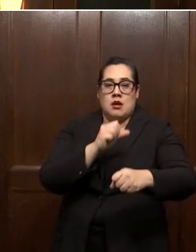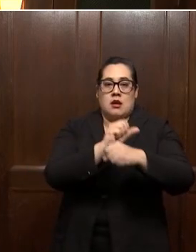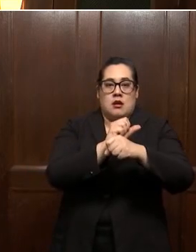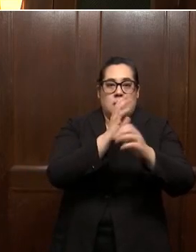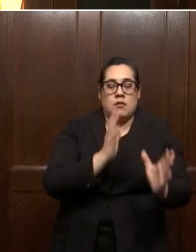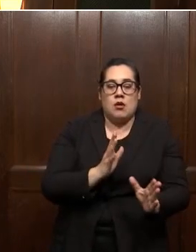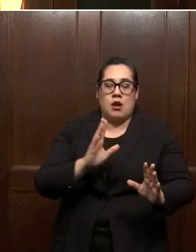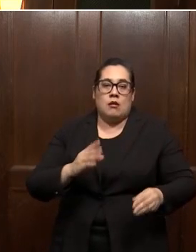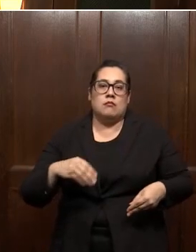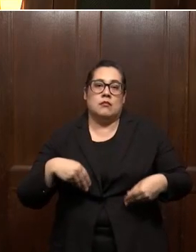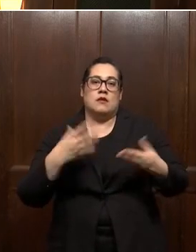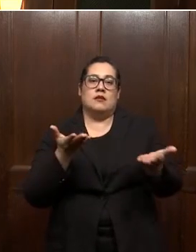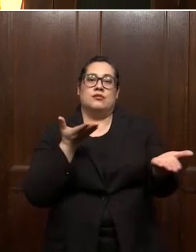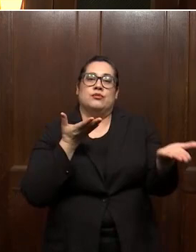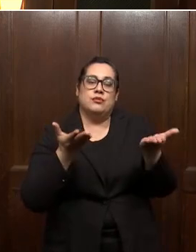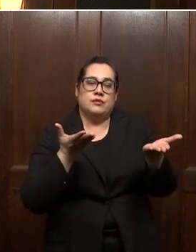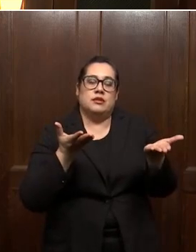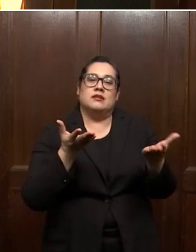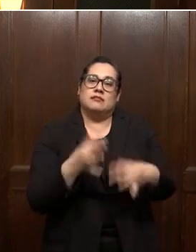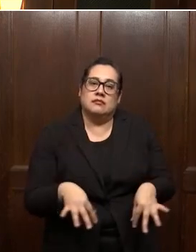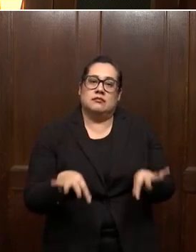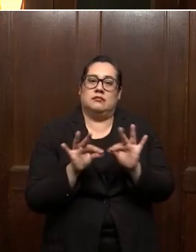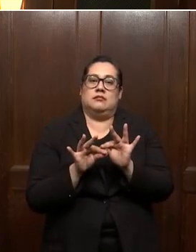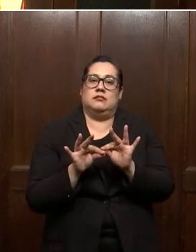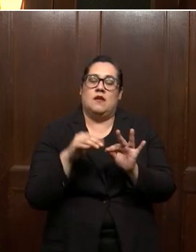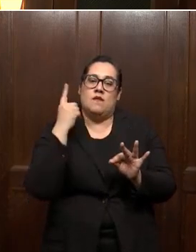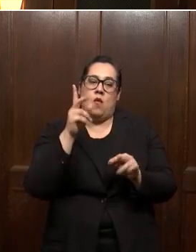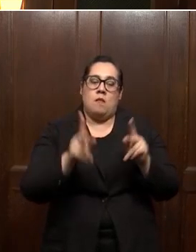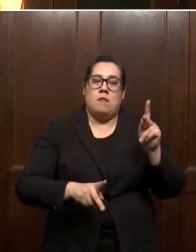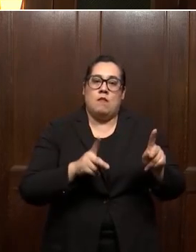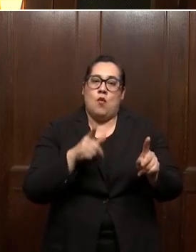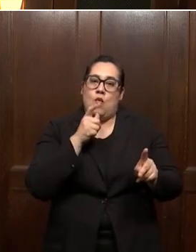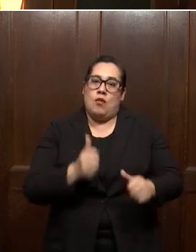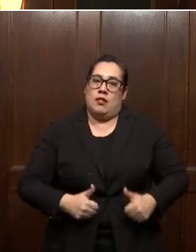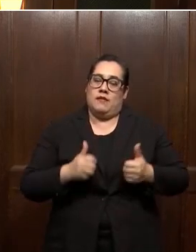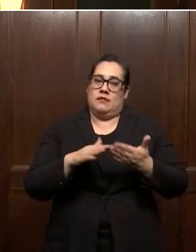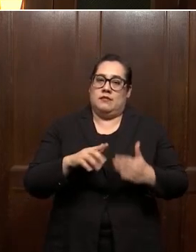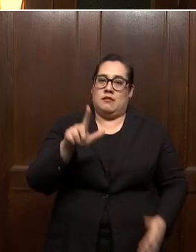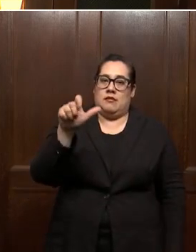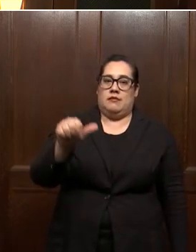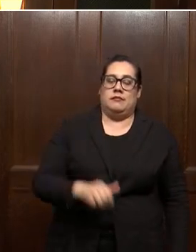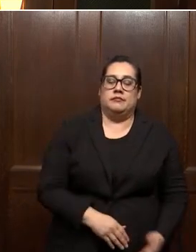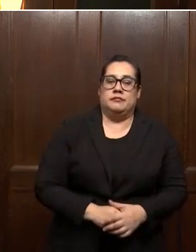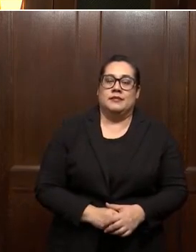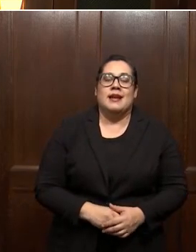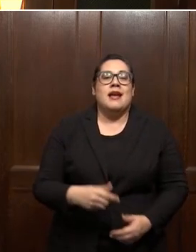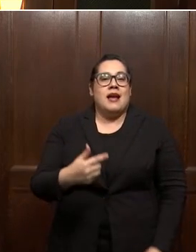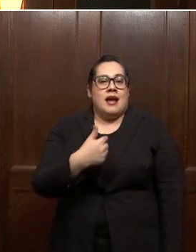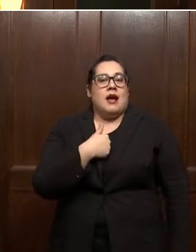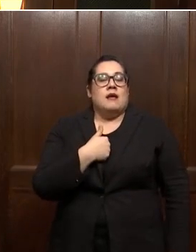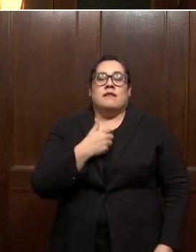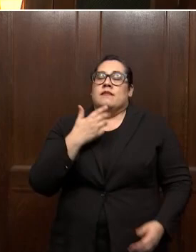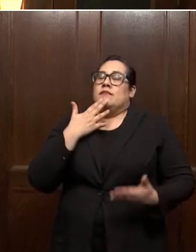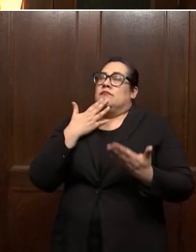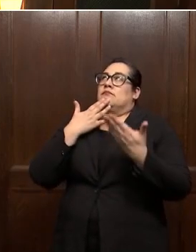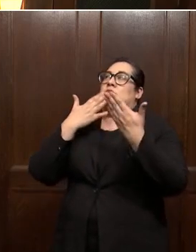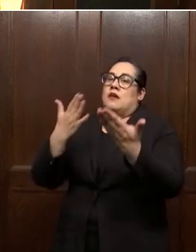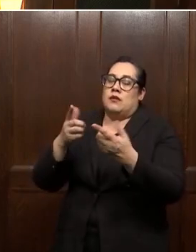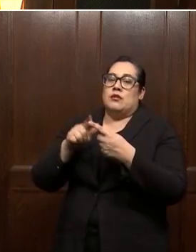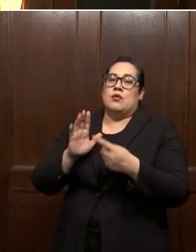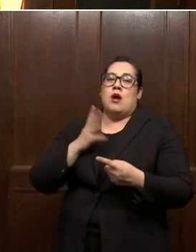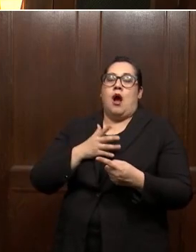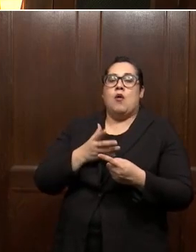y brindar servicios críticos a la gente de Los Ángeles. Estoy agradecido a